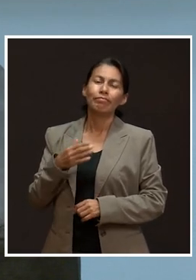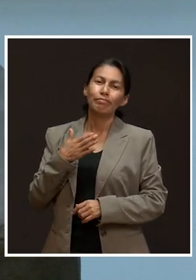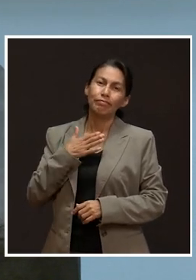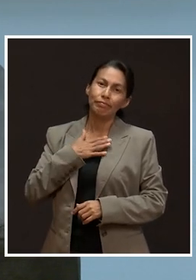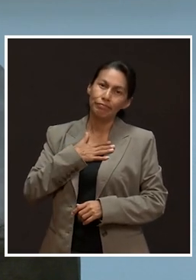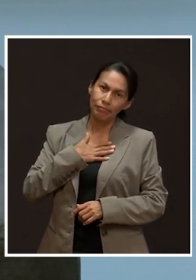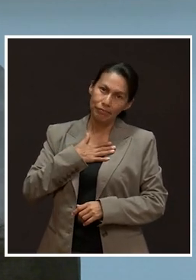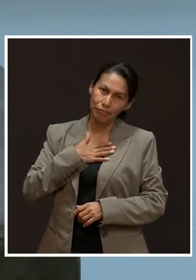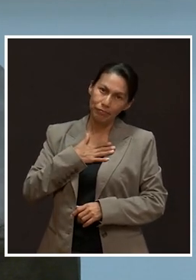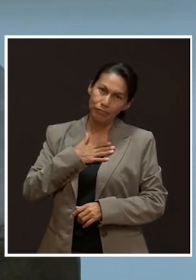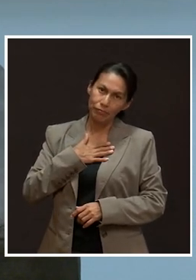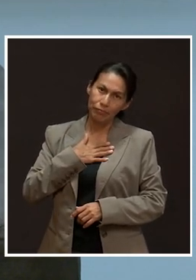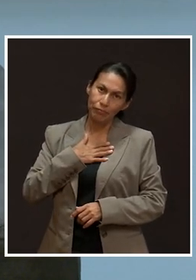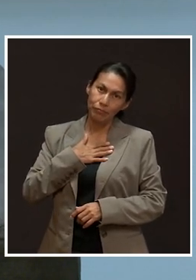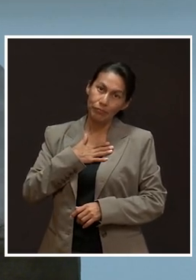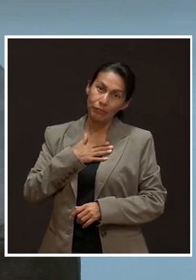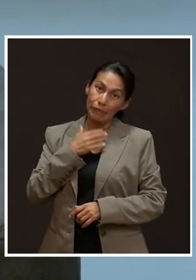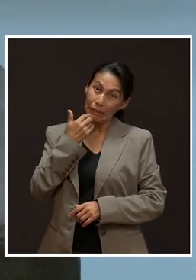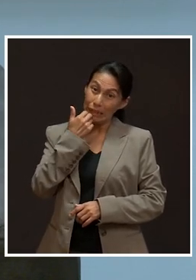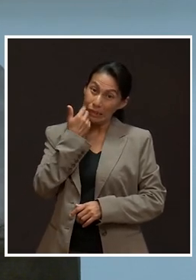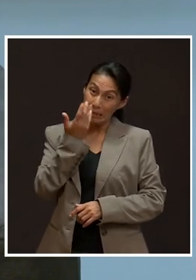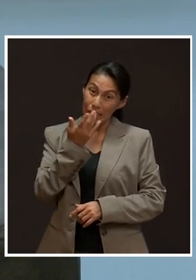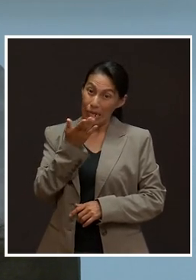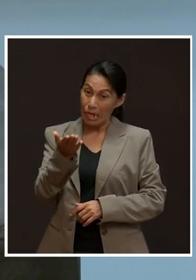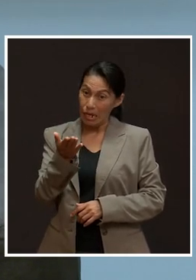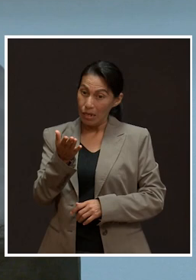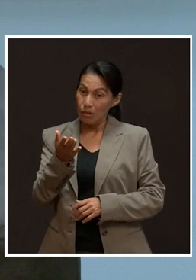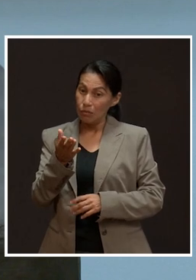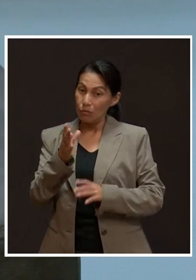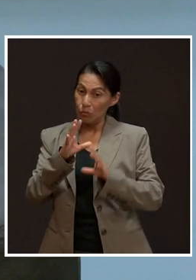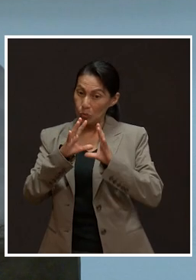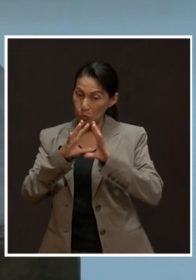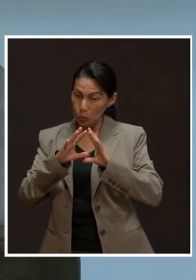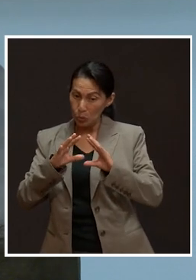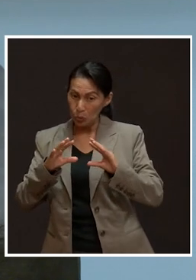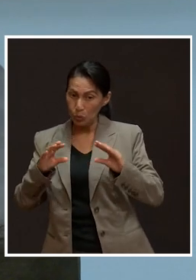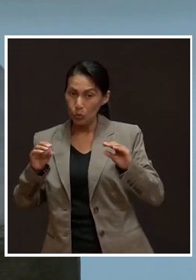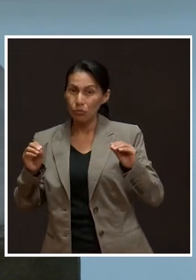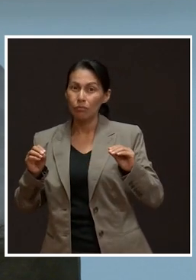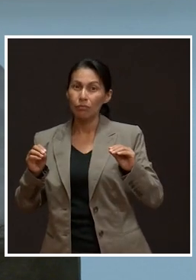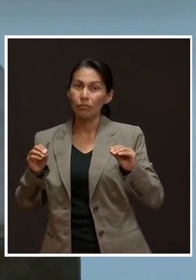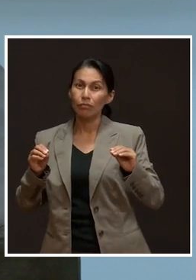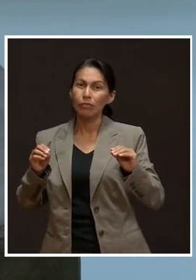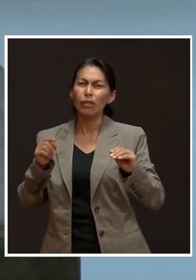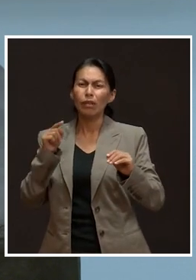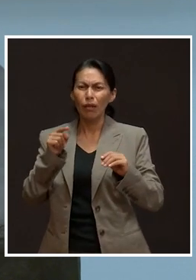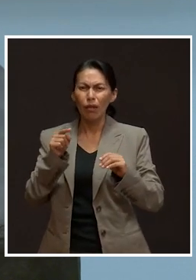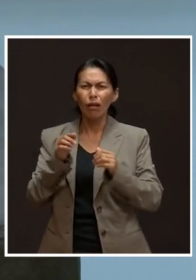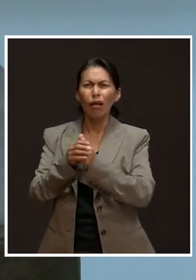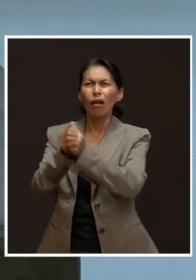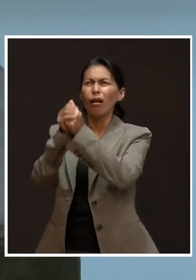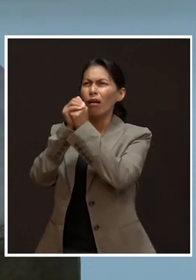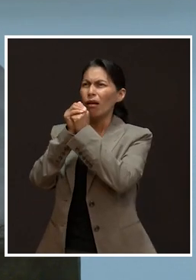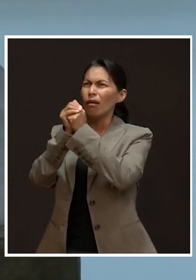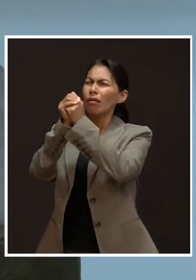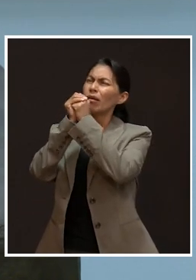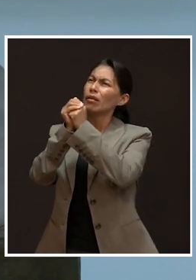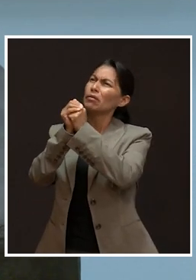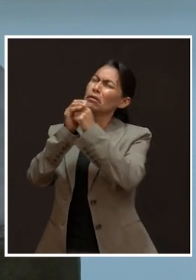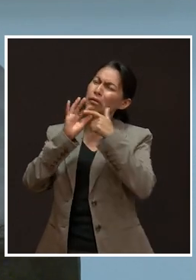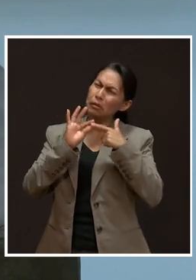y es un buen hombre. ¿Cómo desearía yo que pudiera